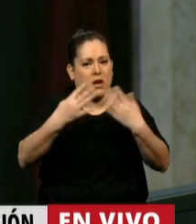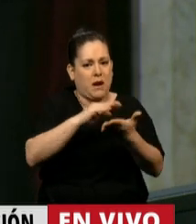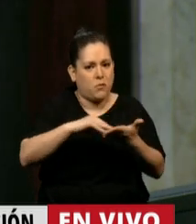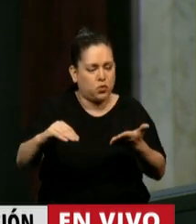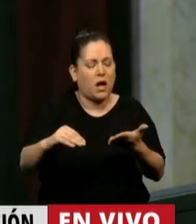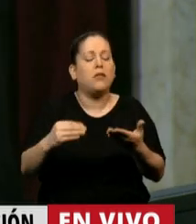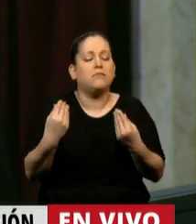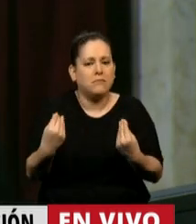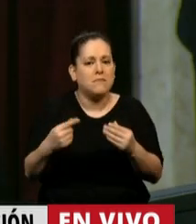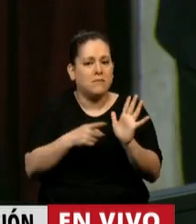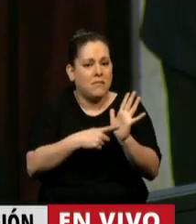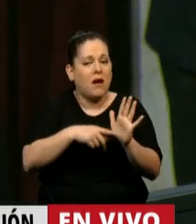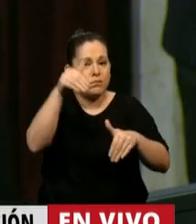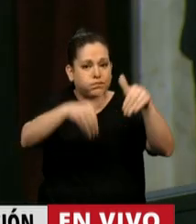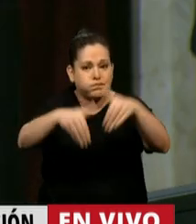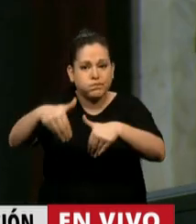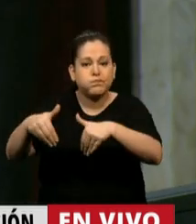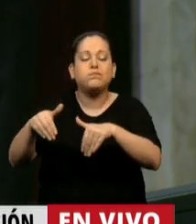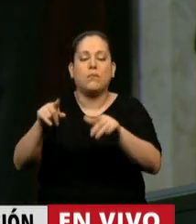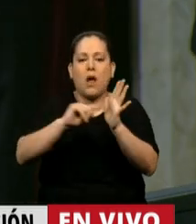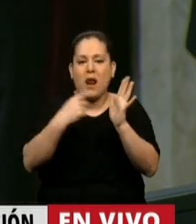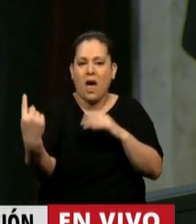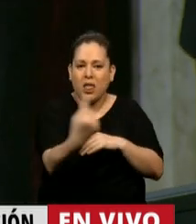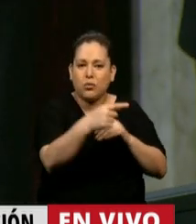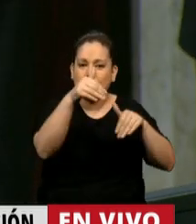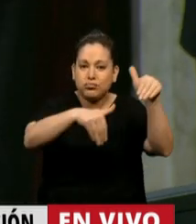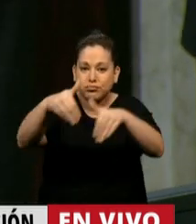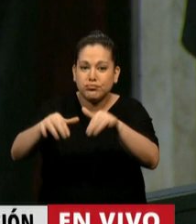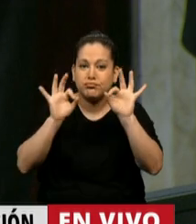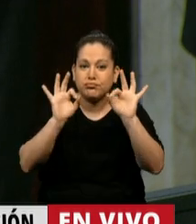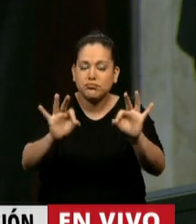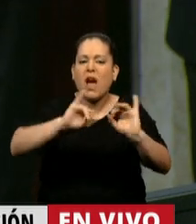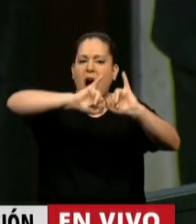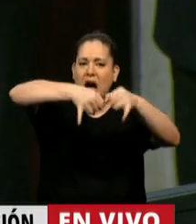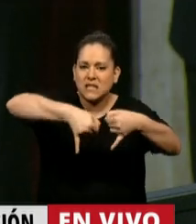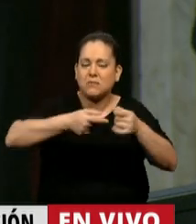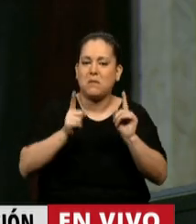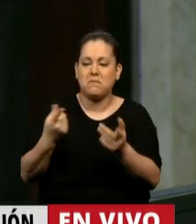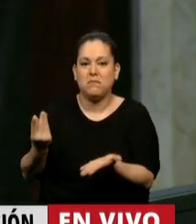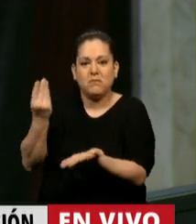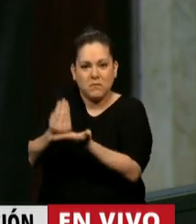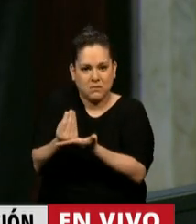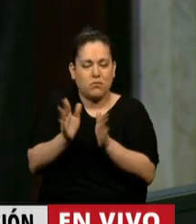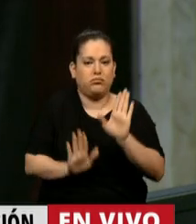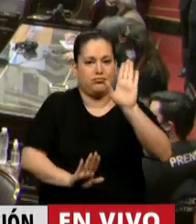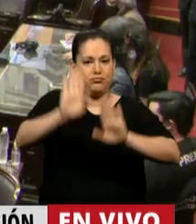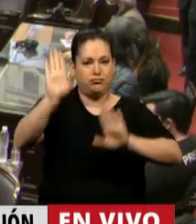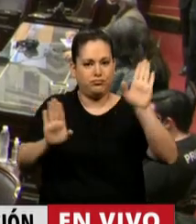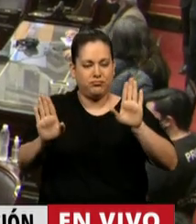entendiéndose efectuada la votación nominal mediante la propuesta y aceptación de la misma por